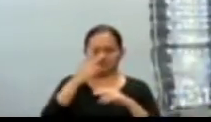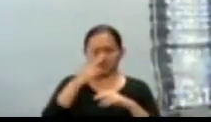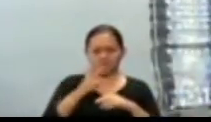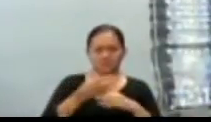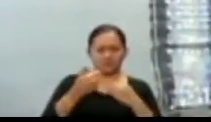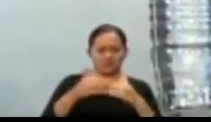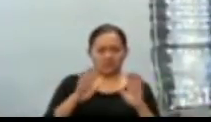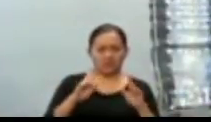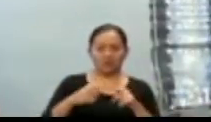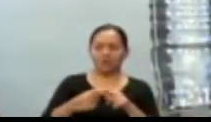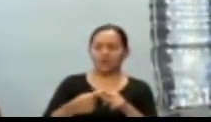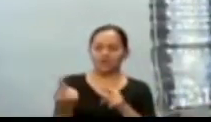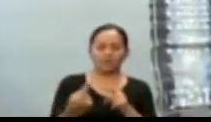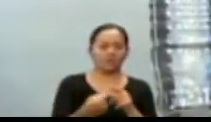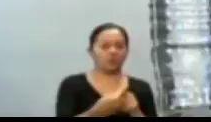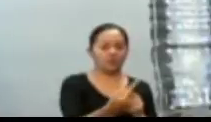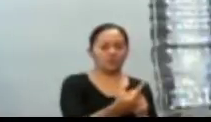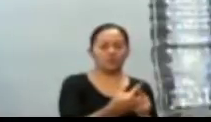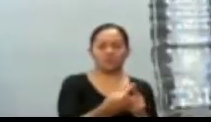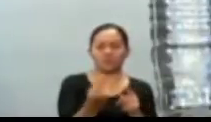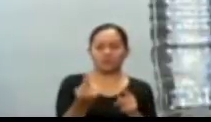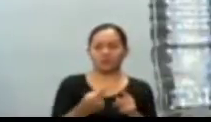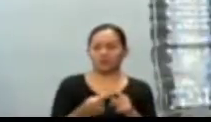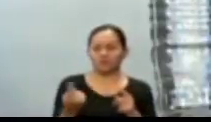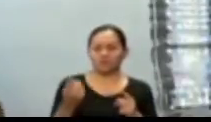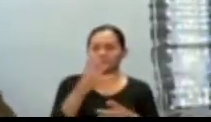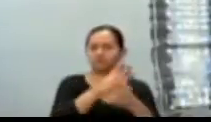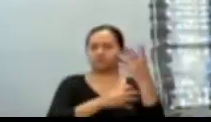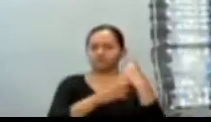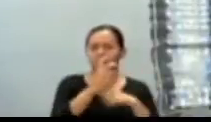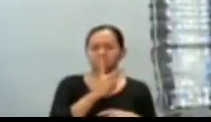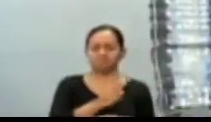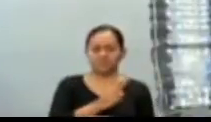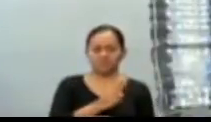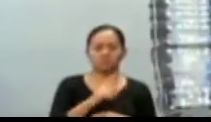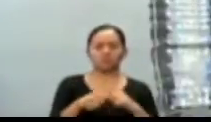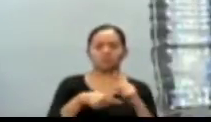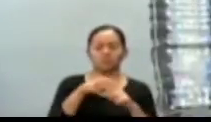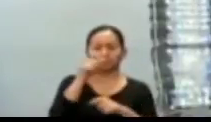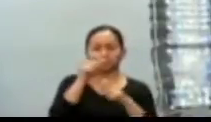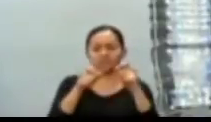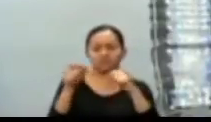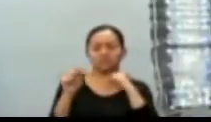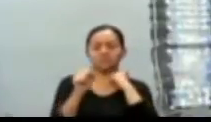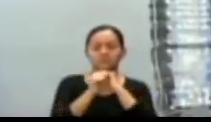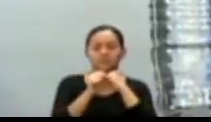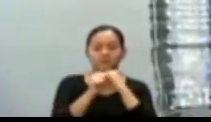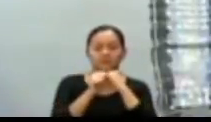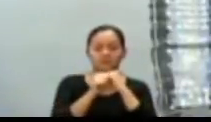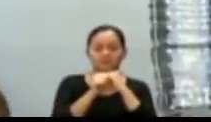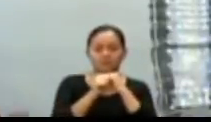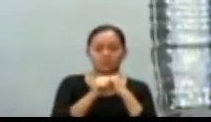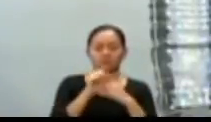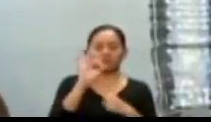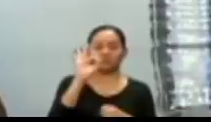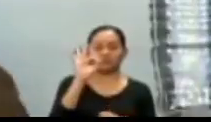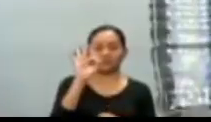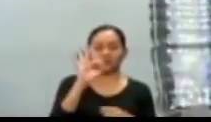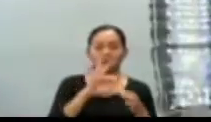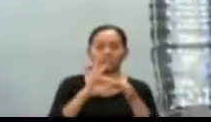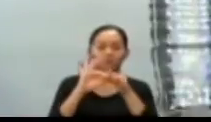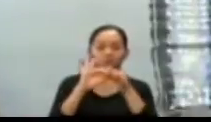sea, que los enemigos históricos, o sea, de clase, en este caso los trabajadores vinculados al Frente Unitario, o sea, junto